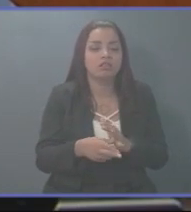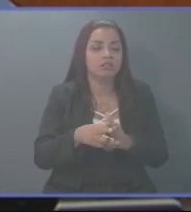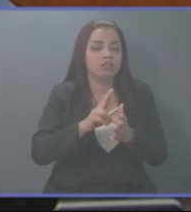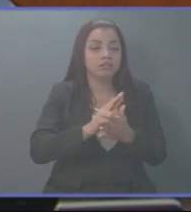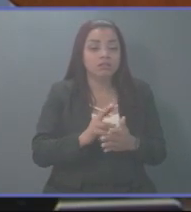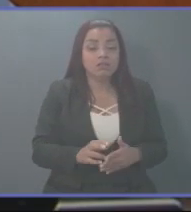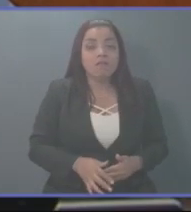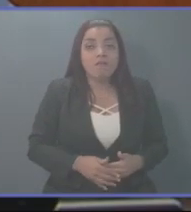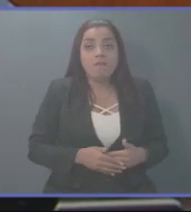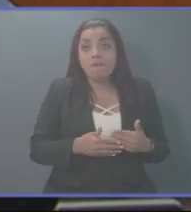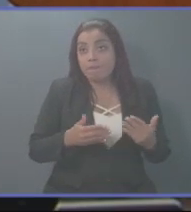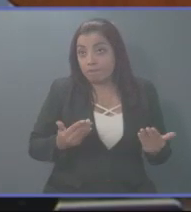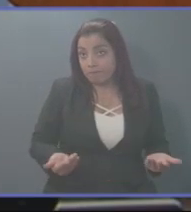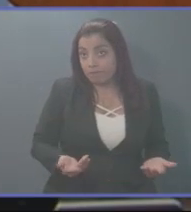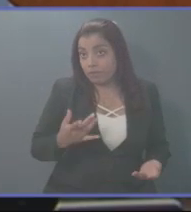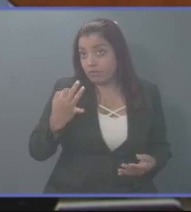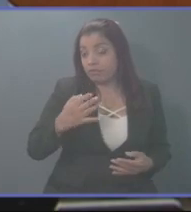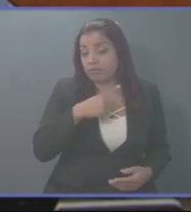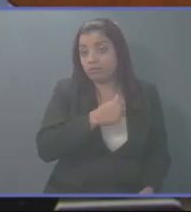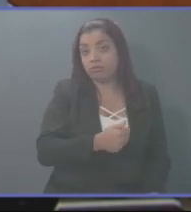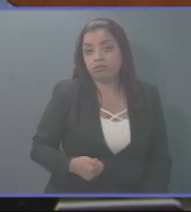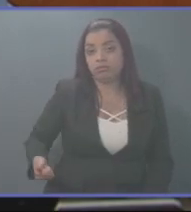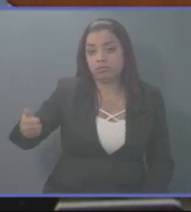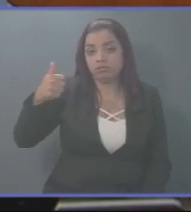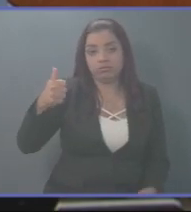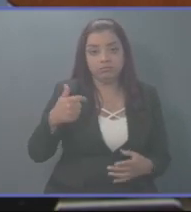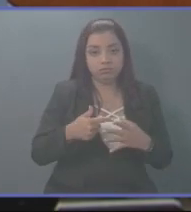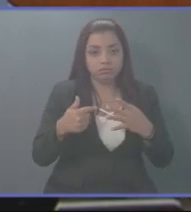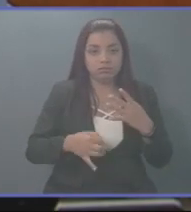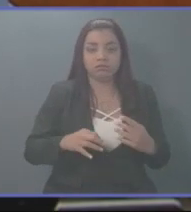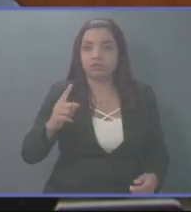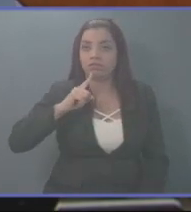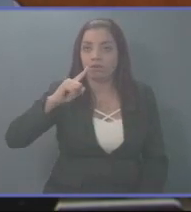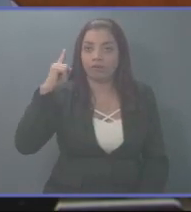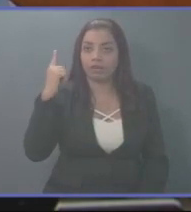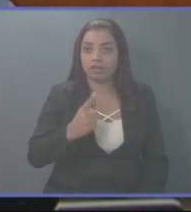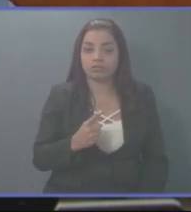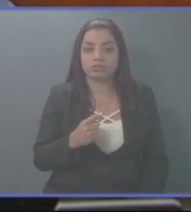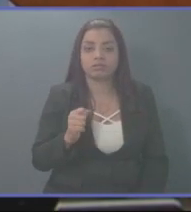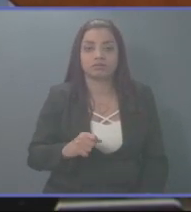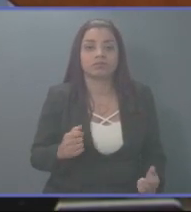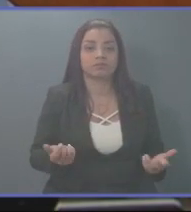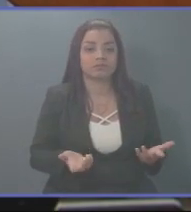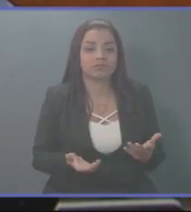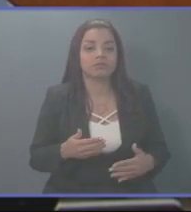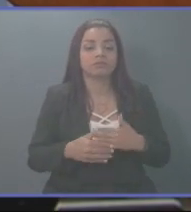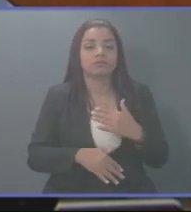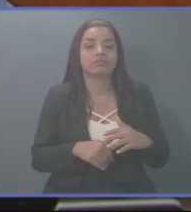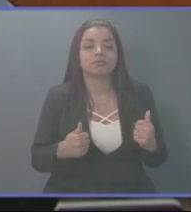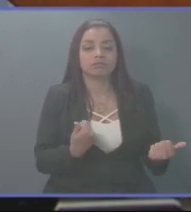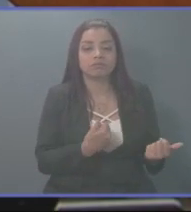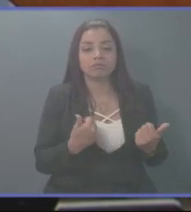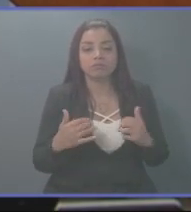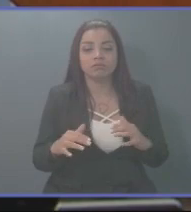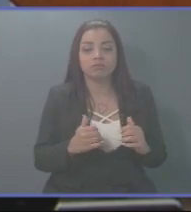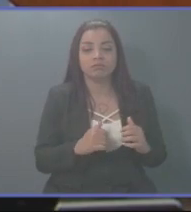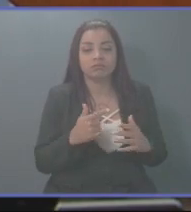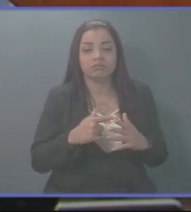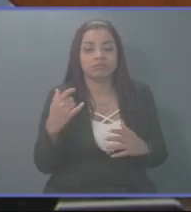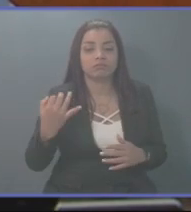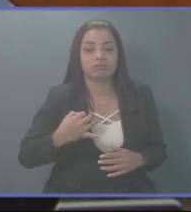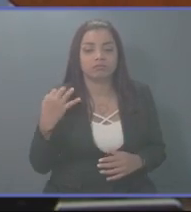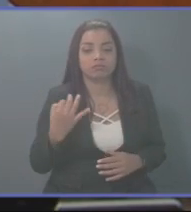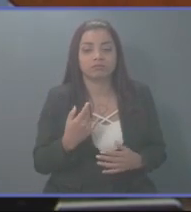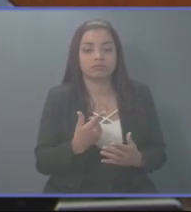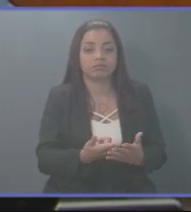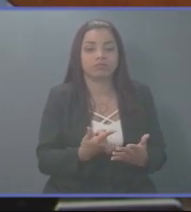Determina que las autoridades que deben aplicar la presente ley tendrán la obligación de realizar todas las acciones necesarias para garantizar